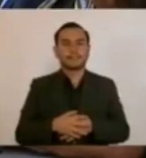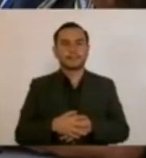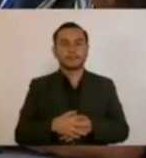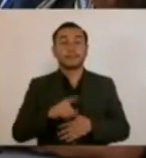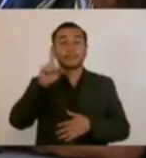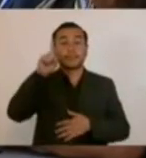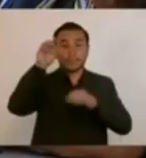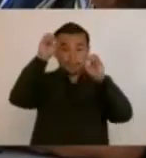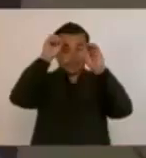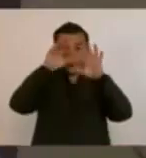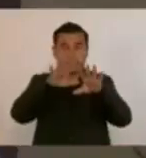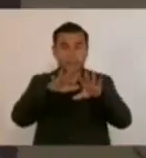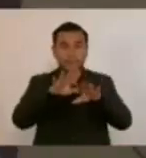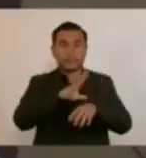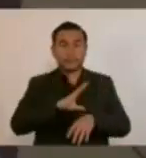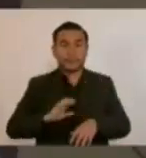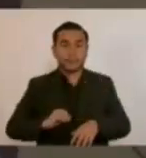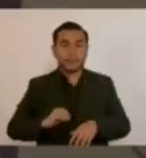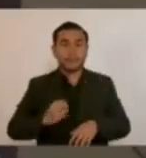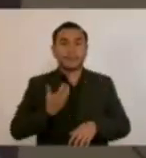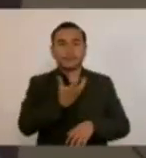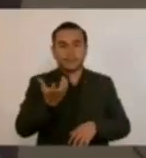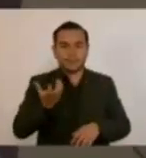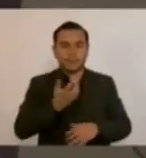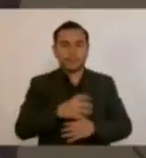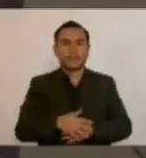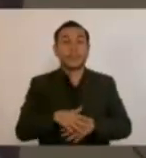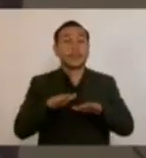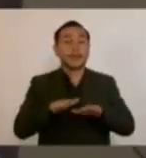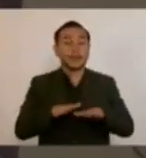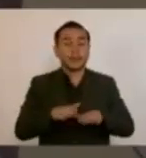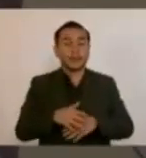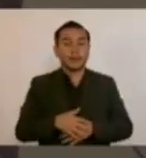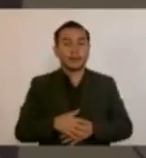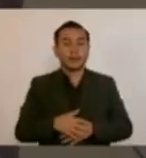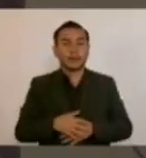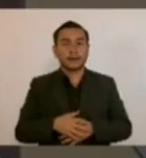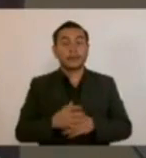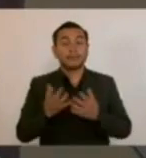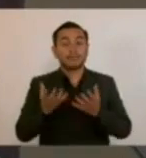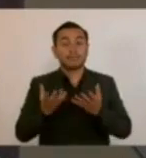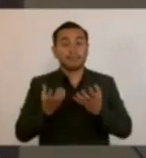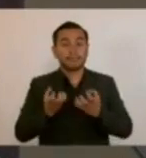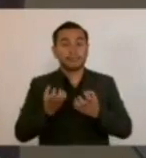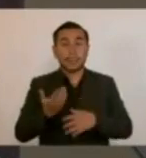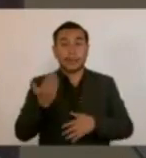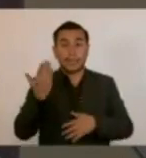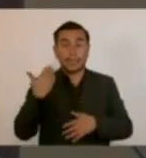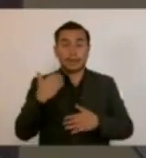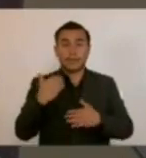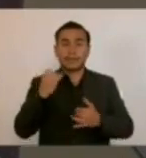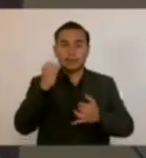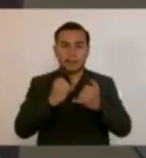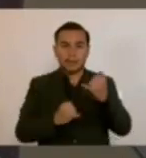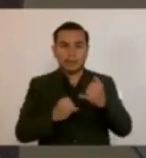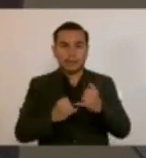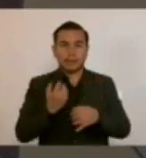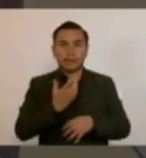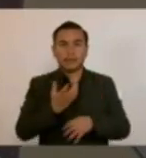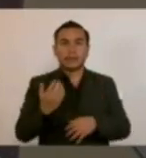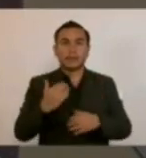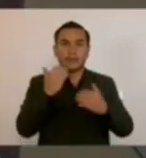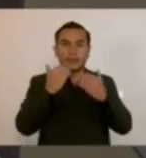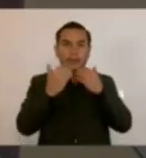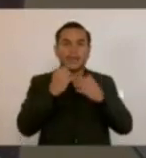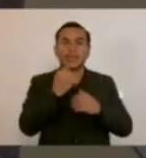Dios nos bendiga y que Dios bendiga El Salvador. Muchas gracias. Y quiero, antes de terminar, quiero dejarlos con